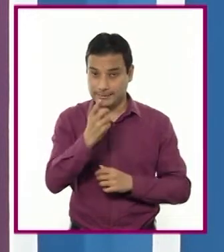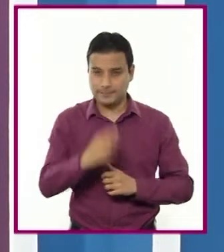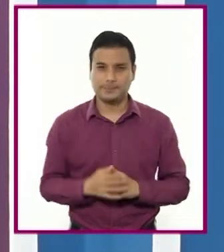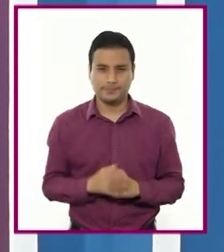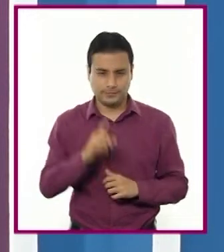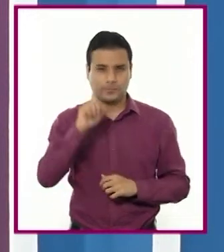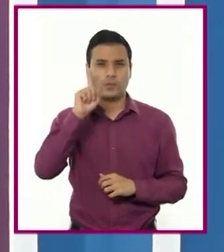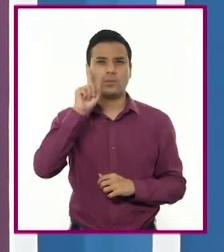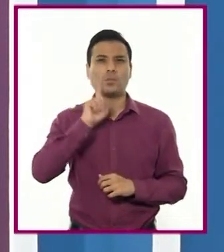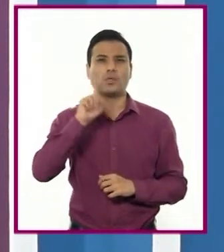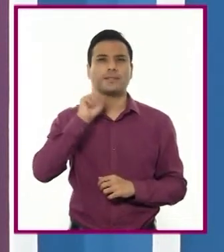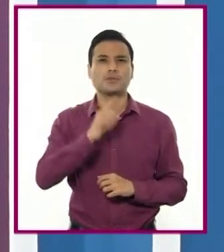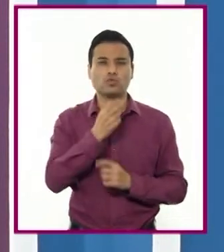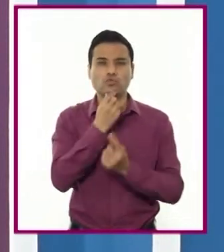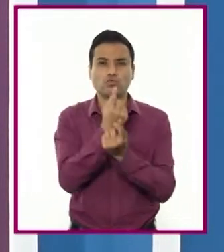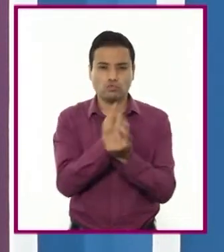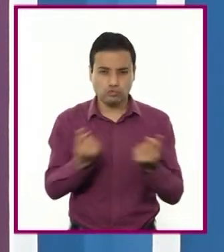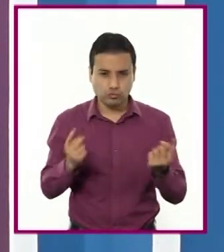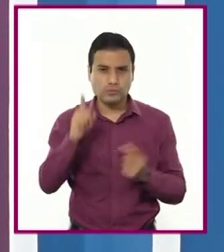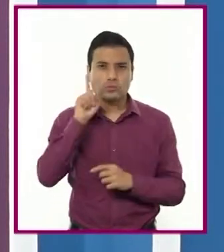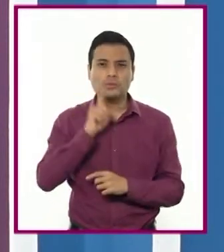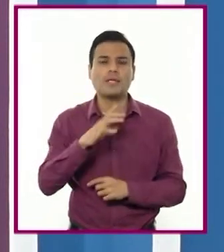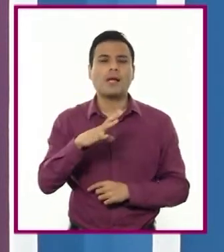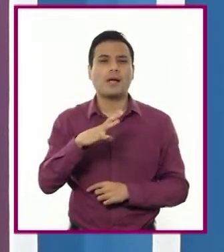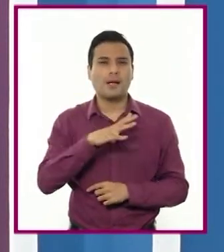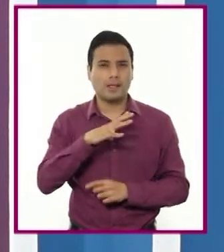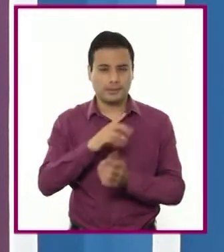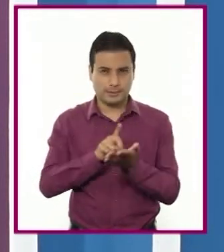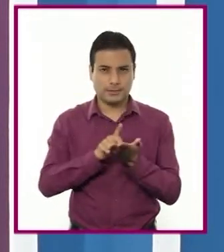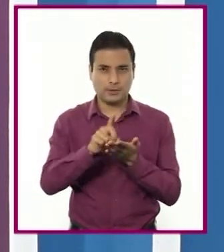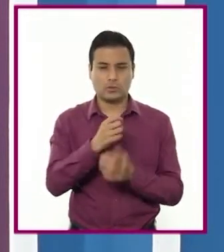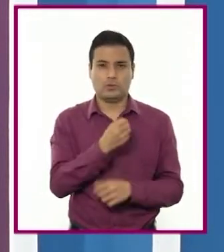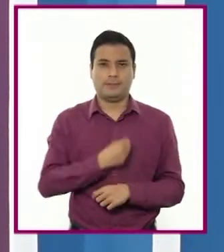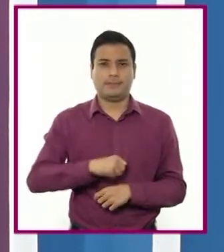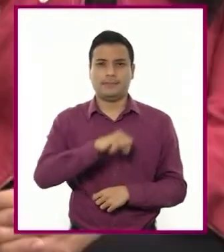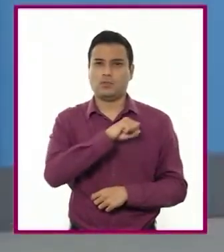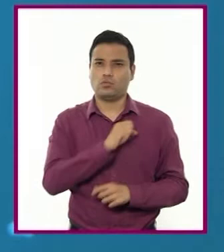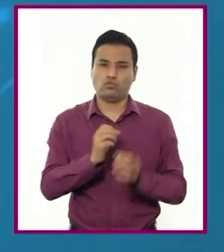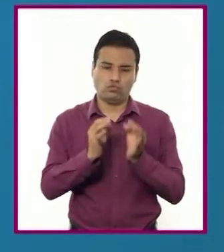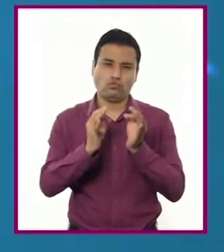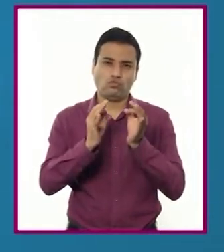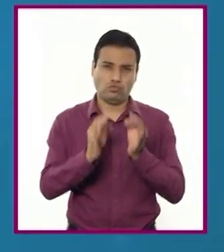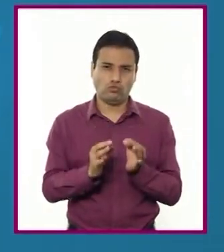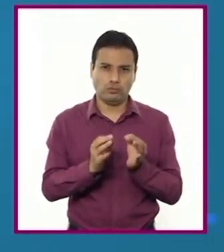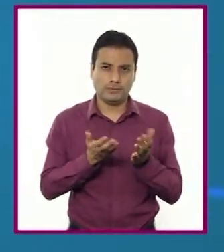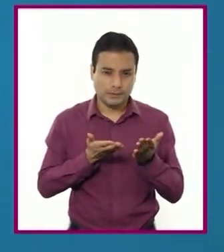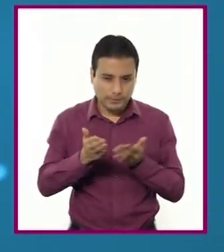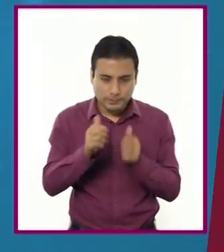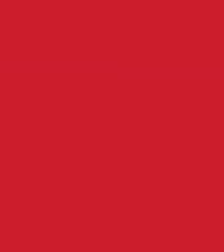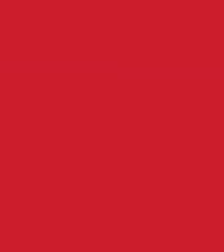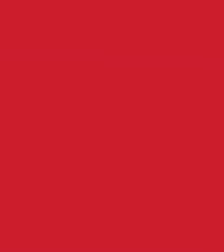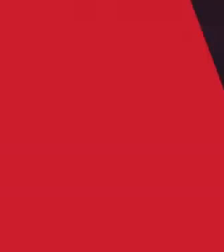las mujeres y las niñas a la salud y a una atención sanitaria adecuada.